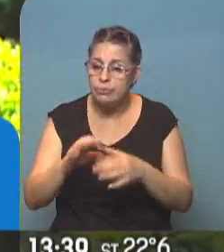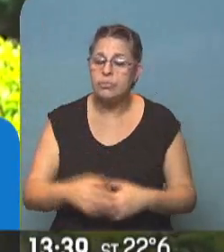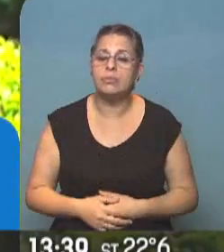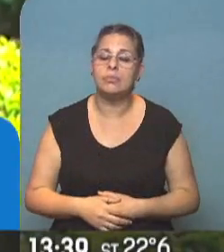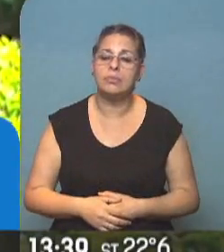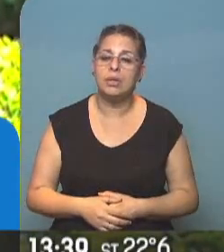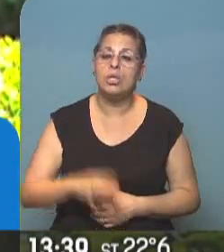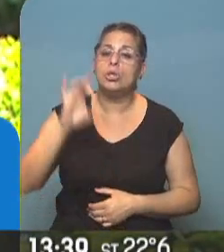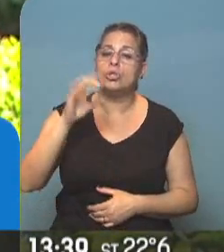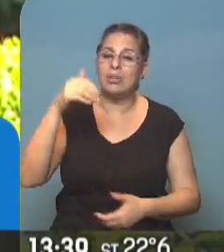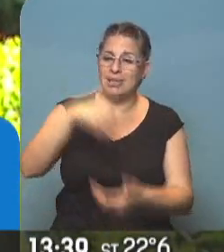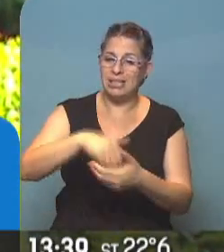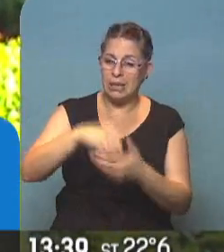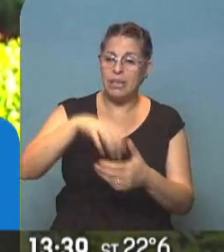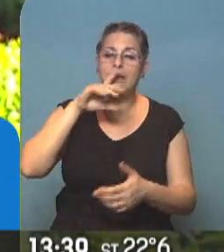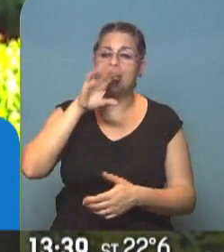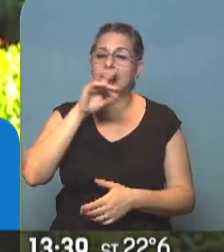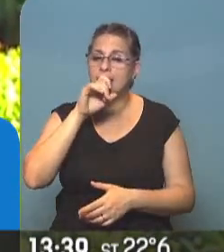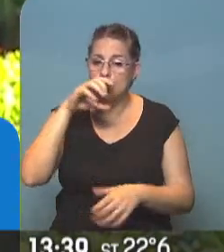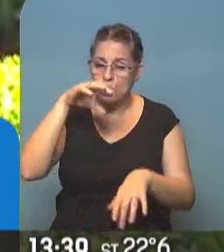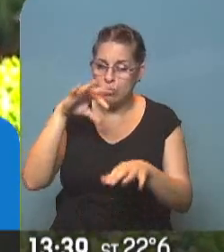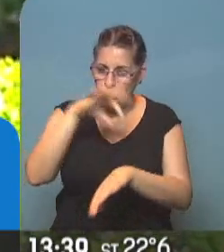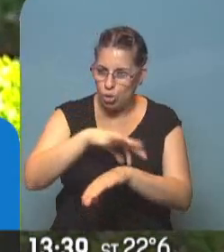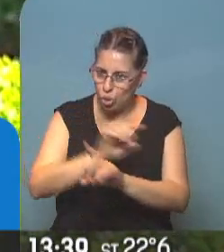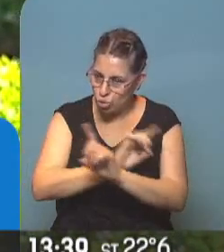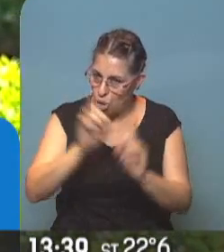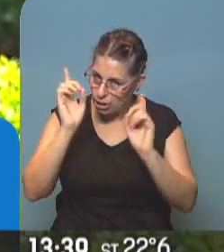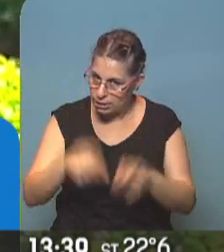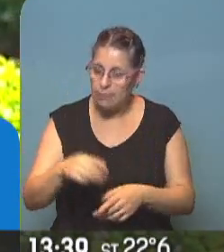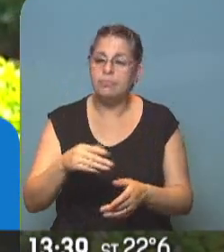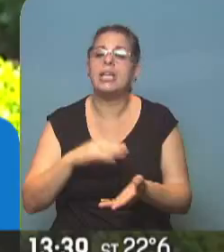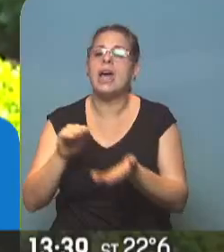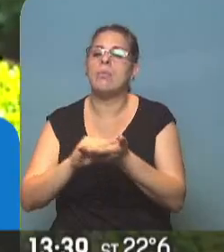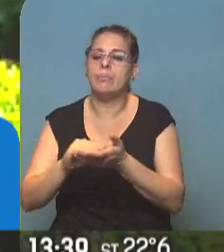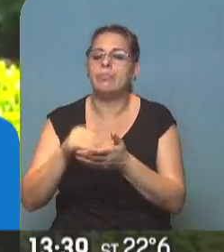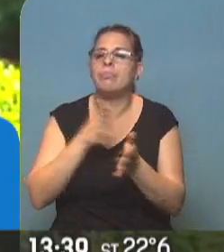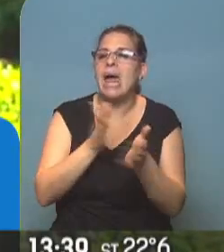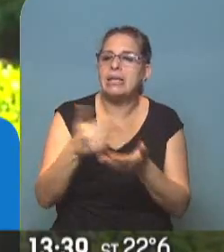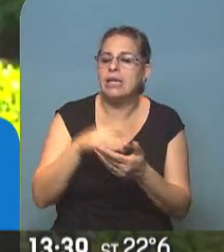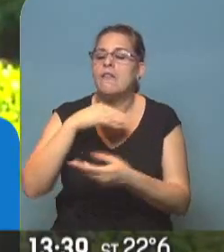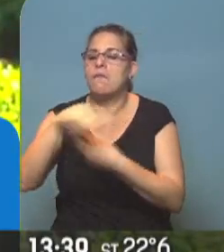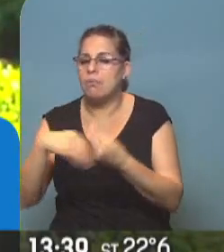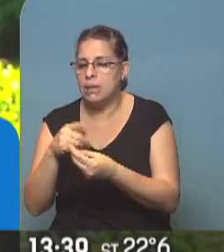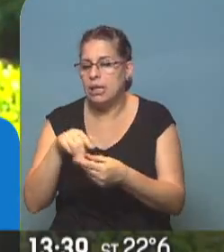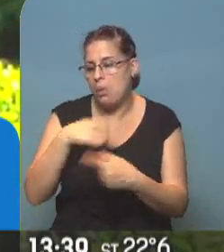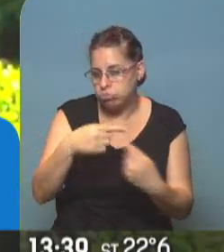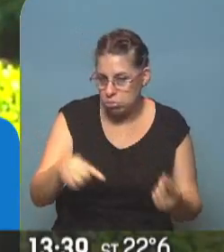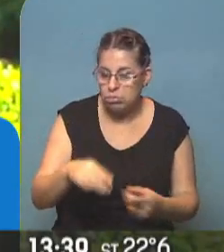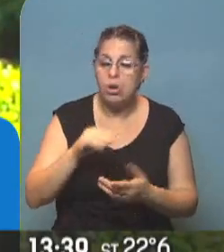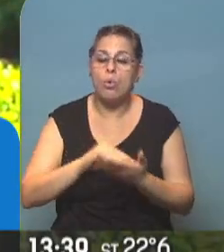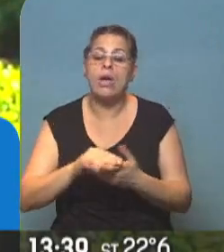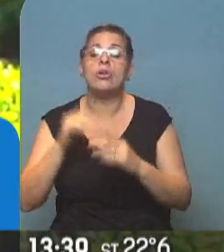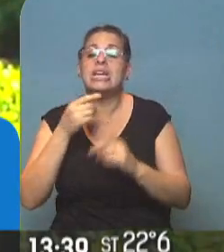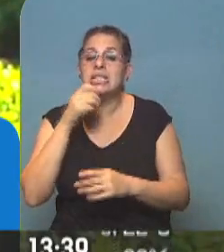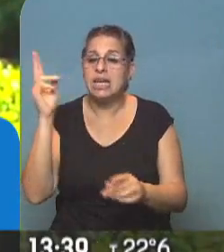no solamente intervienen peritos del cuerpo médico, sino también de parte, si es que así lo autorizan, y que en el marco